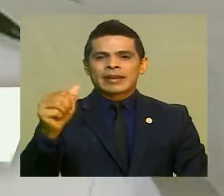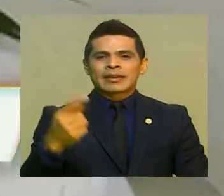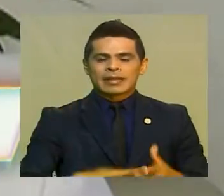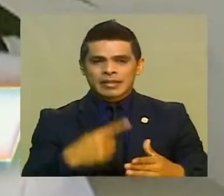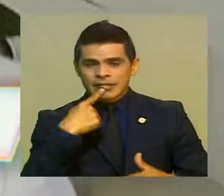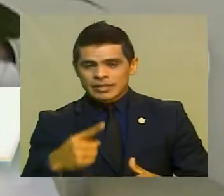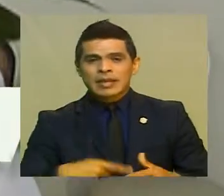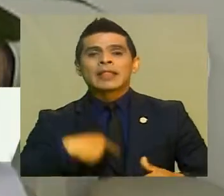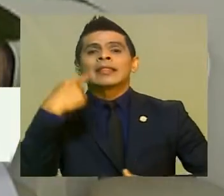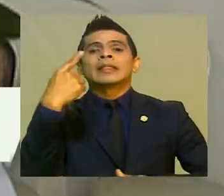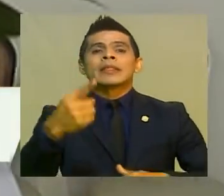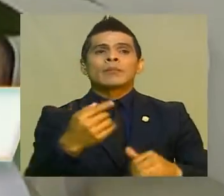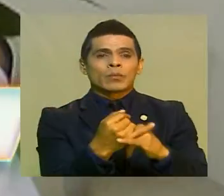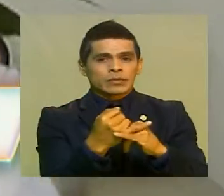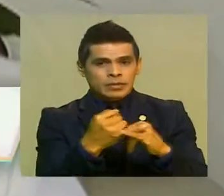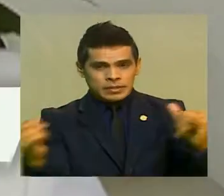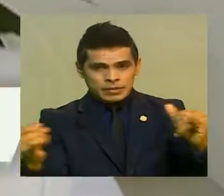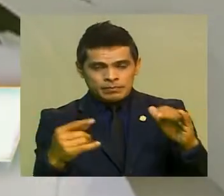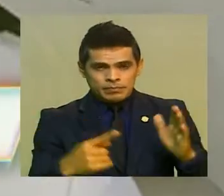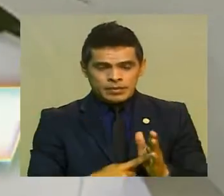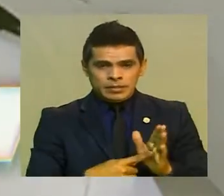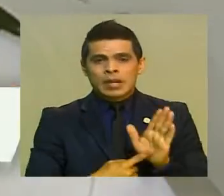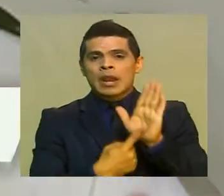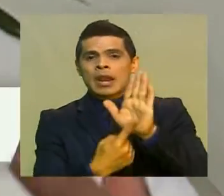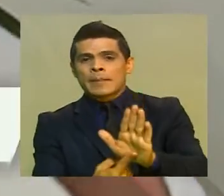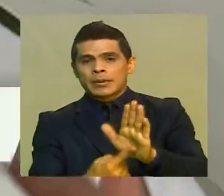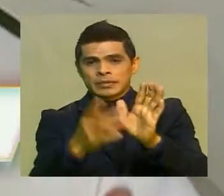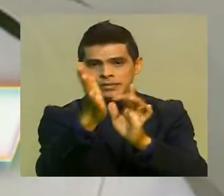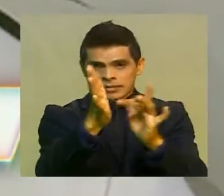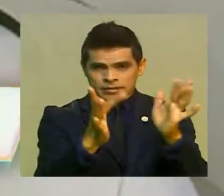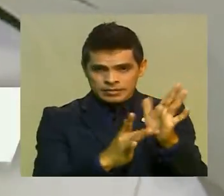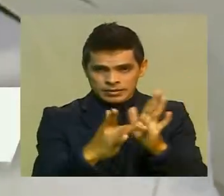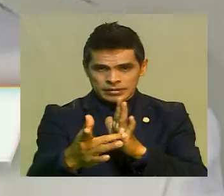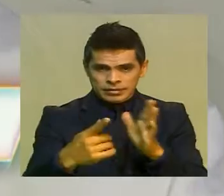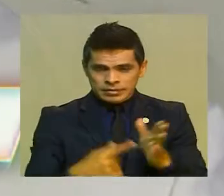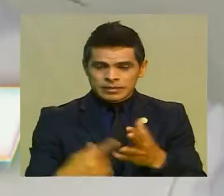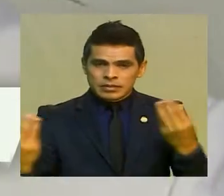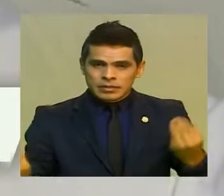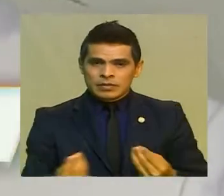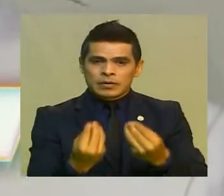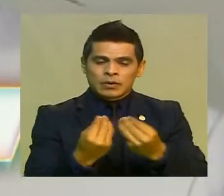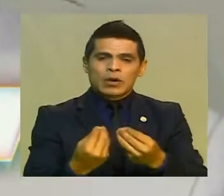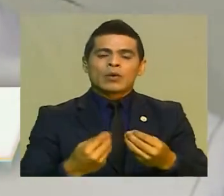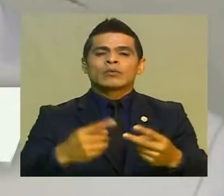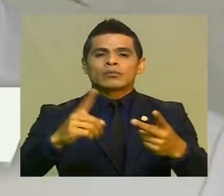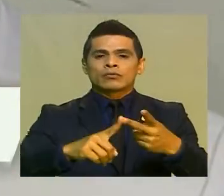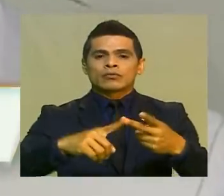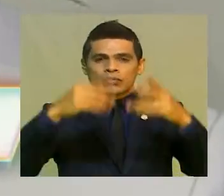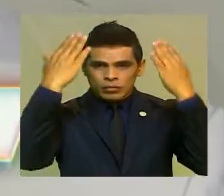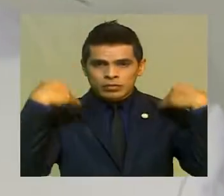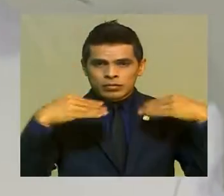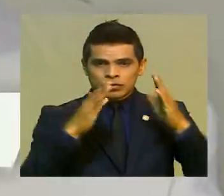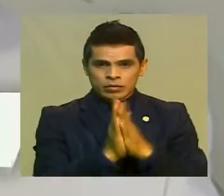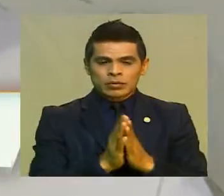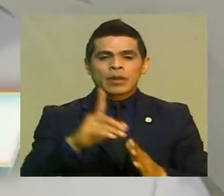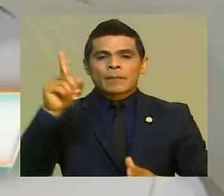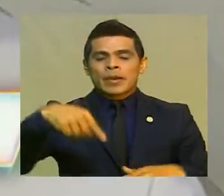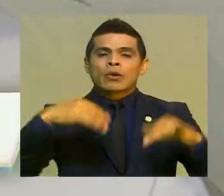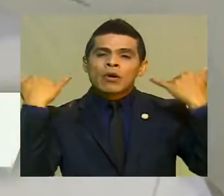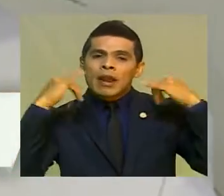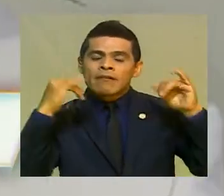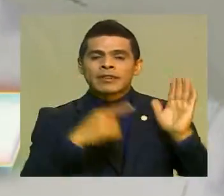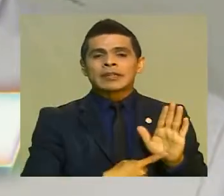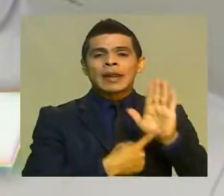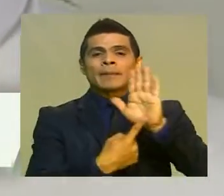la fiesta de la presentación del señor de ahí que se haya conectado a esta advocación mariana con la fiesta de la presentación del señor